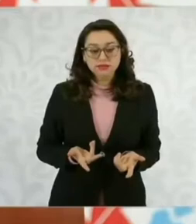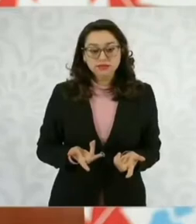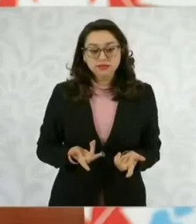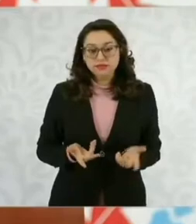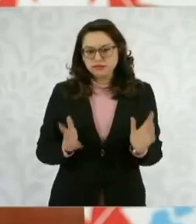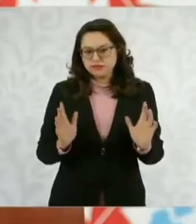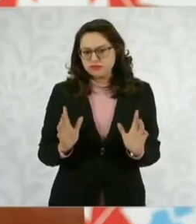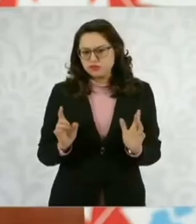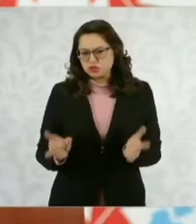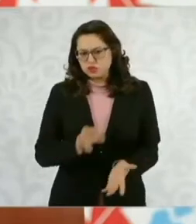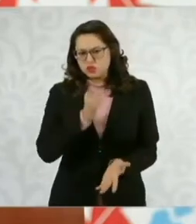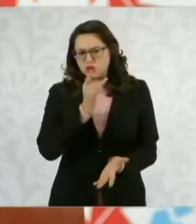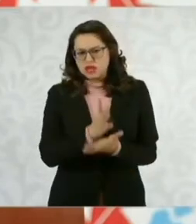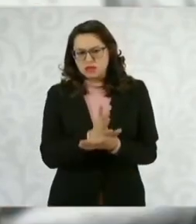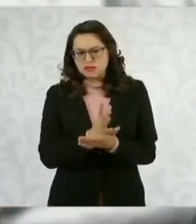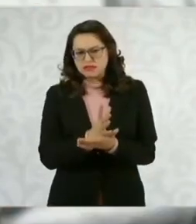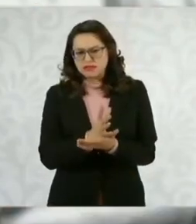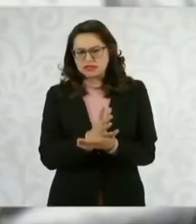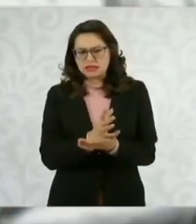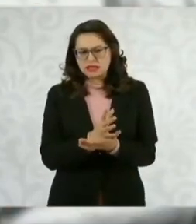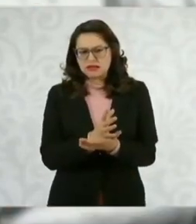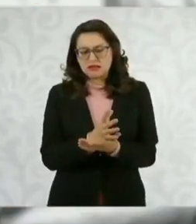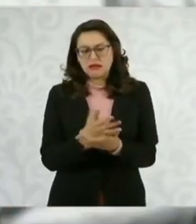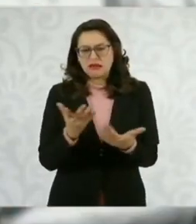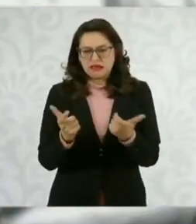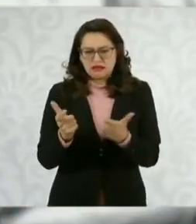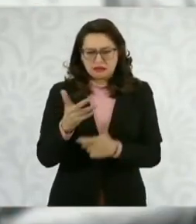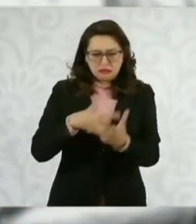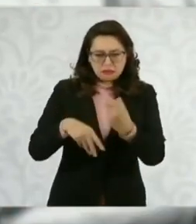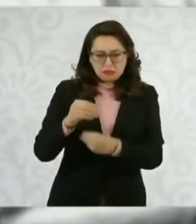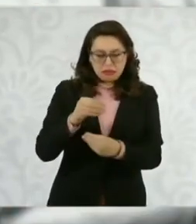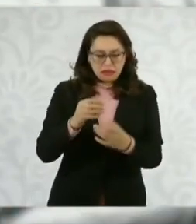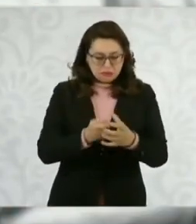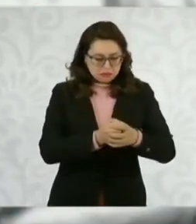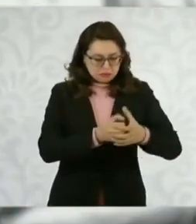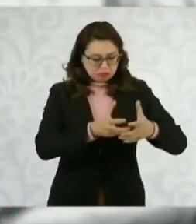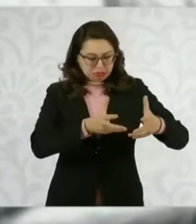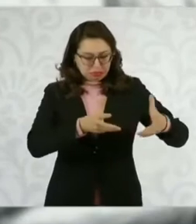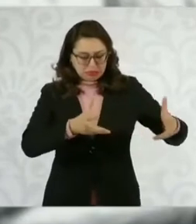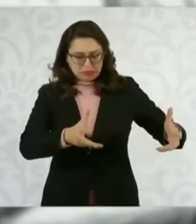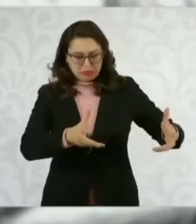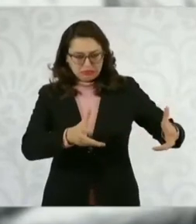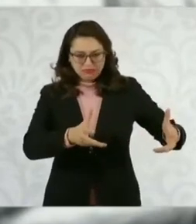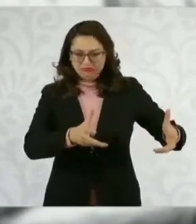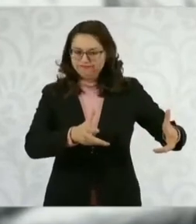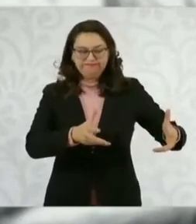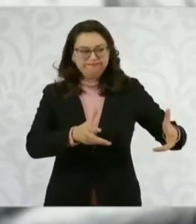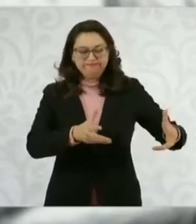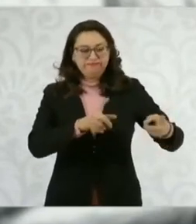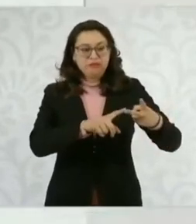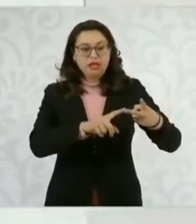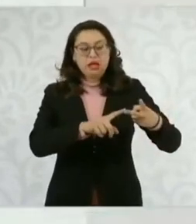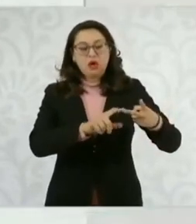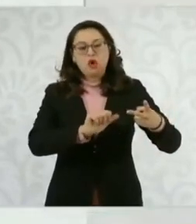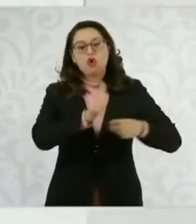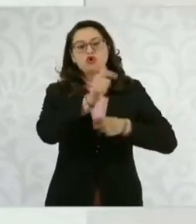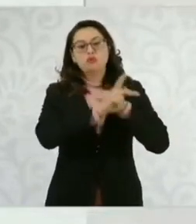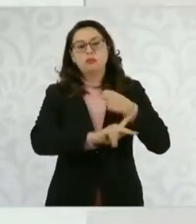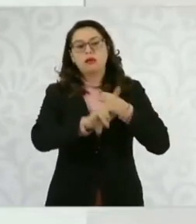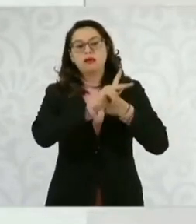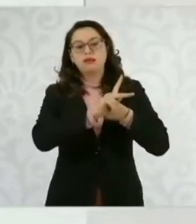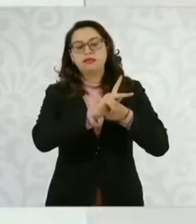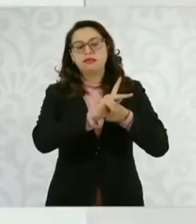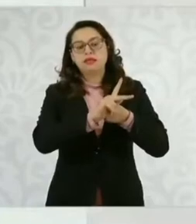grandes indicadores del desarrollo o de la economía. No solo nos interesa la inversión extranjera directa, sino nos